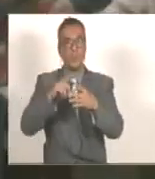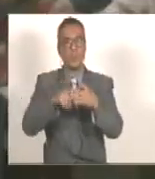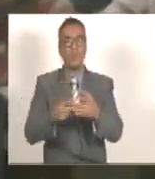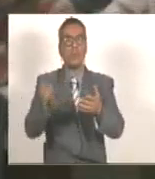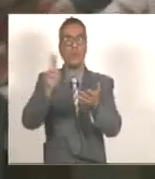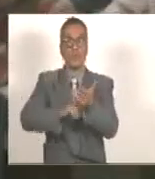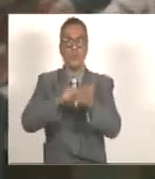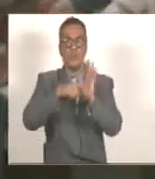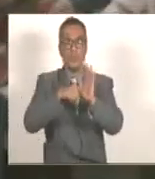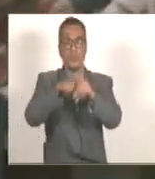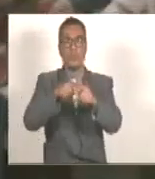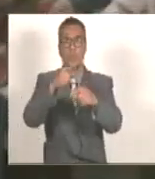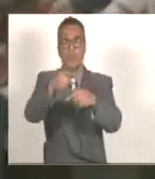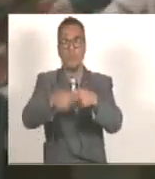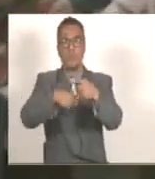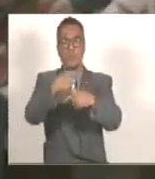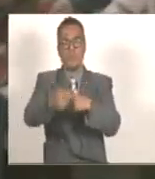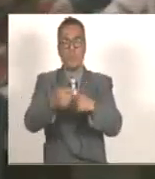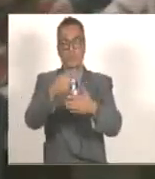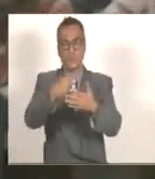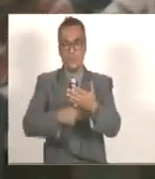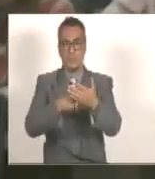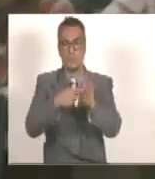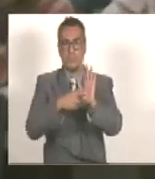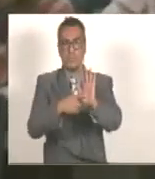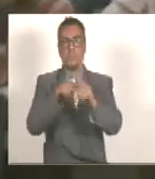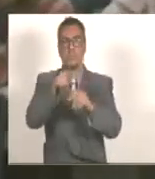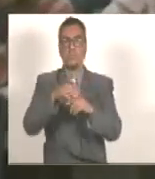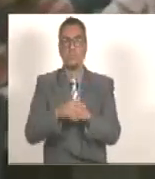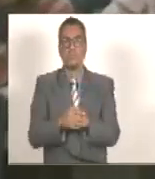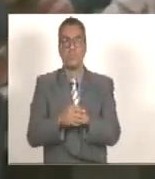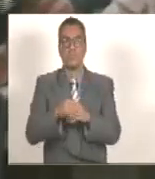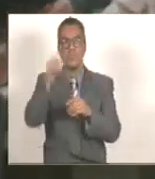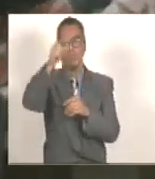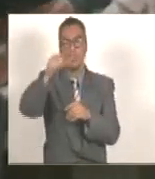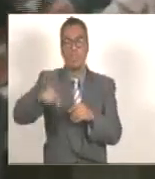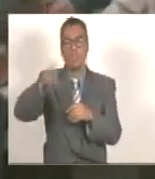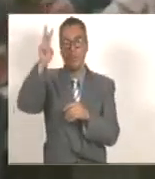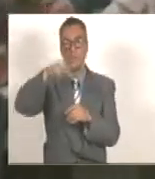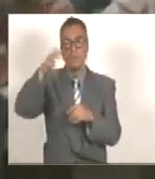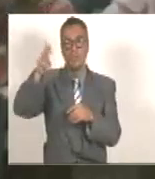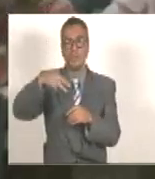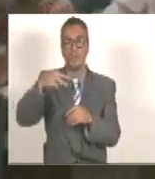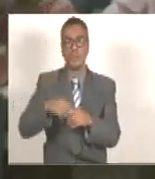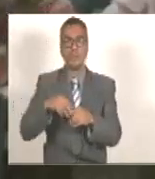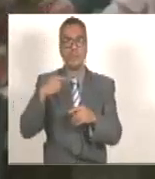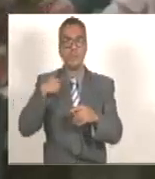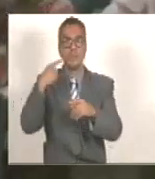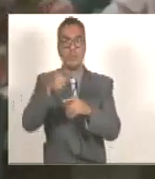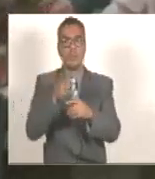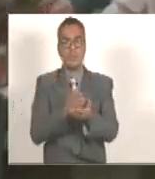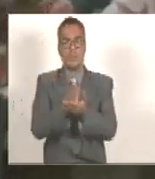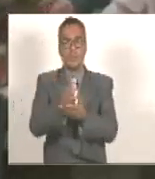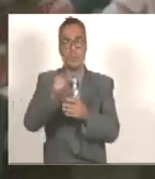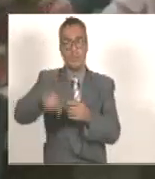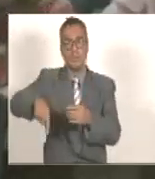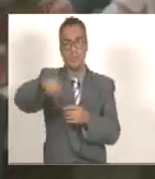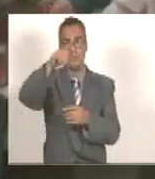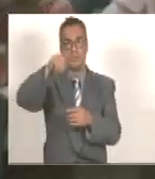réplica al planteamiento de la Guyana Esequiba en su demanda